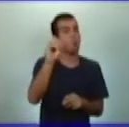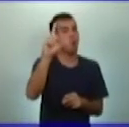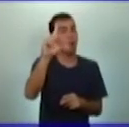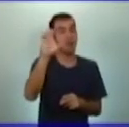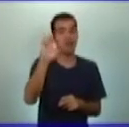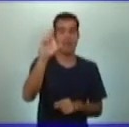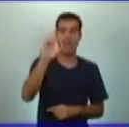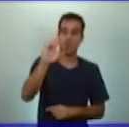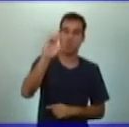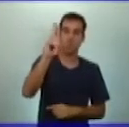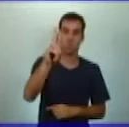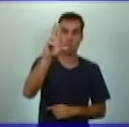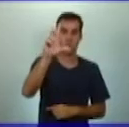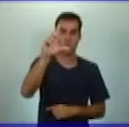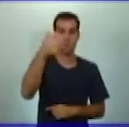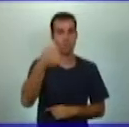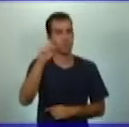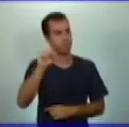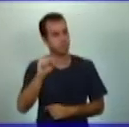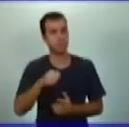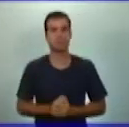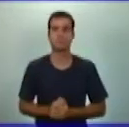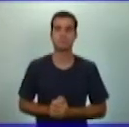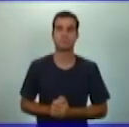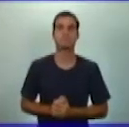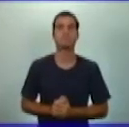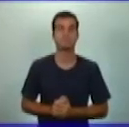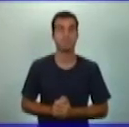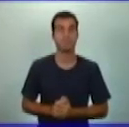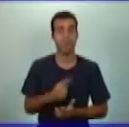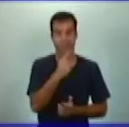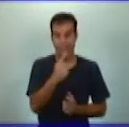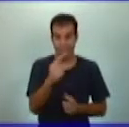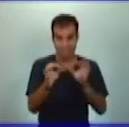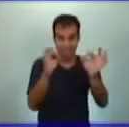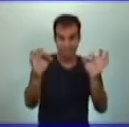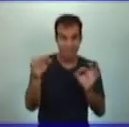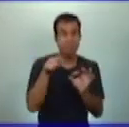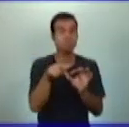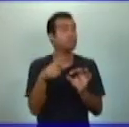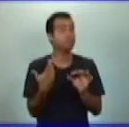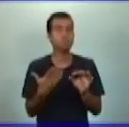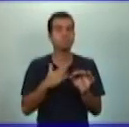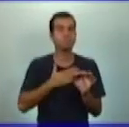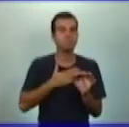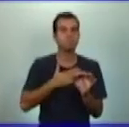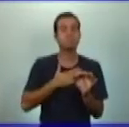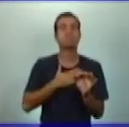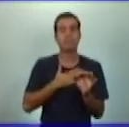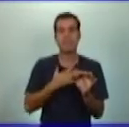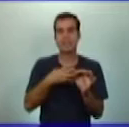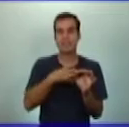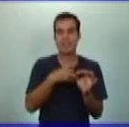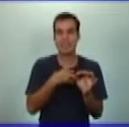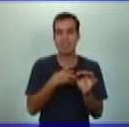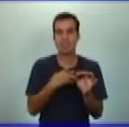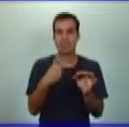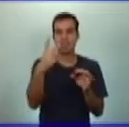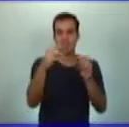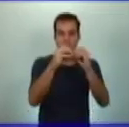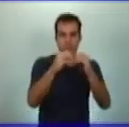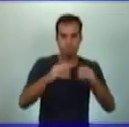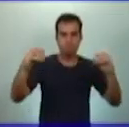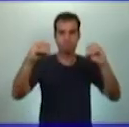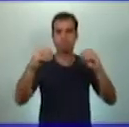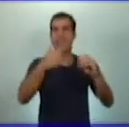diatómicas, es una sustancia molecular. Y cada molécula, como se le estoy indicando, está formada por dos átomos del